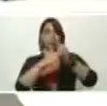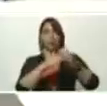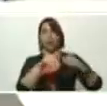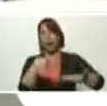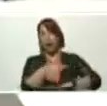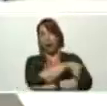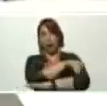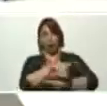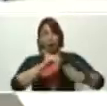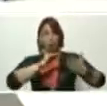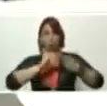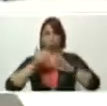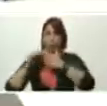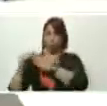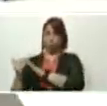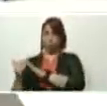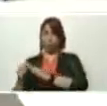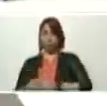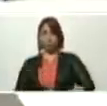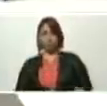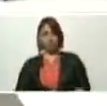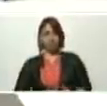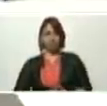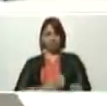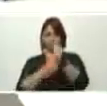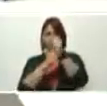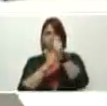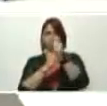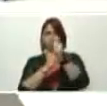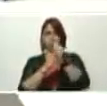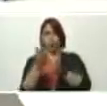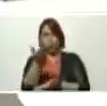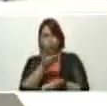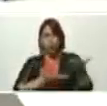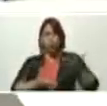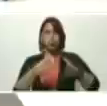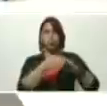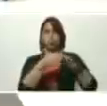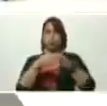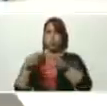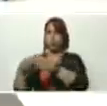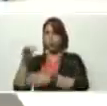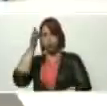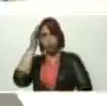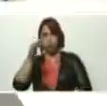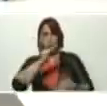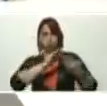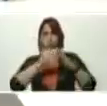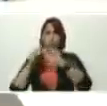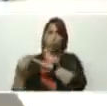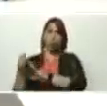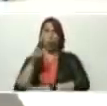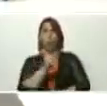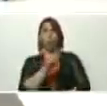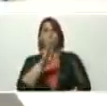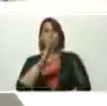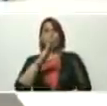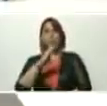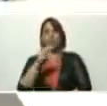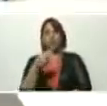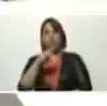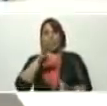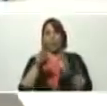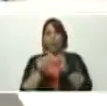comunidad, al liderazgo colectivo de consejos comunales, comunas, CLAP, VCH, el